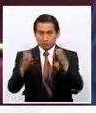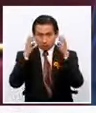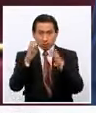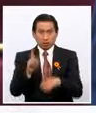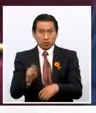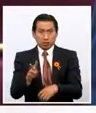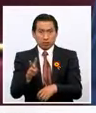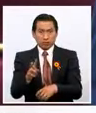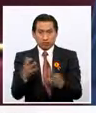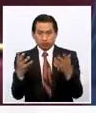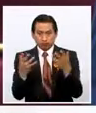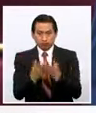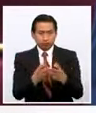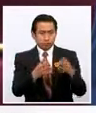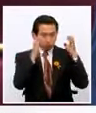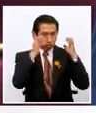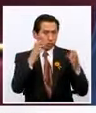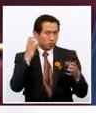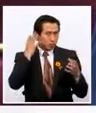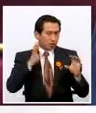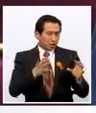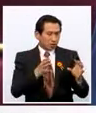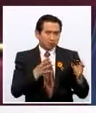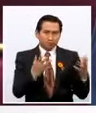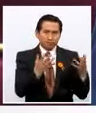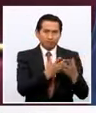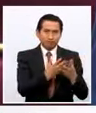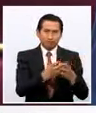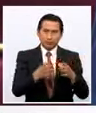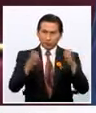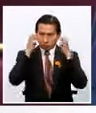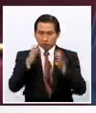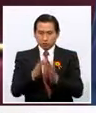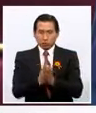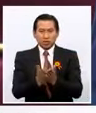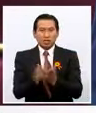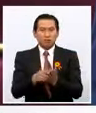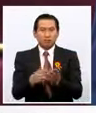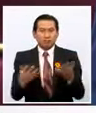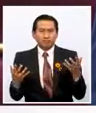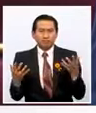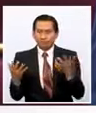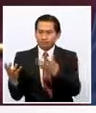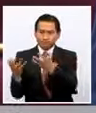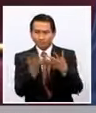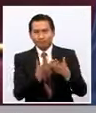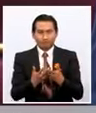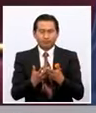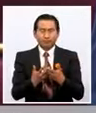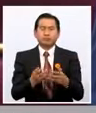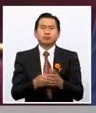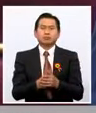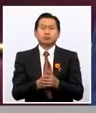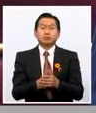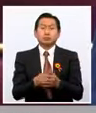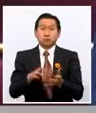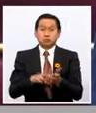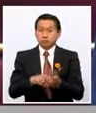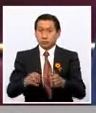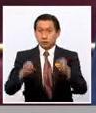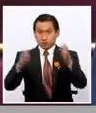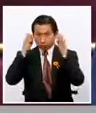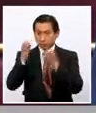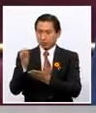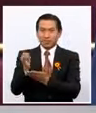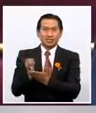educación por radio y educación en textos justamente para impulsar la educación por